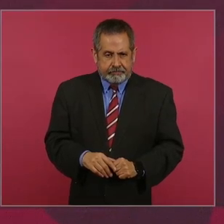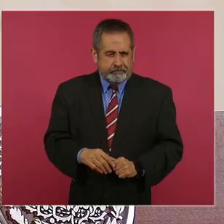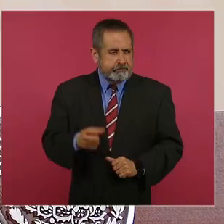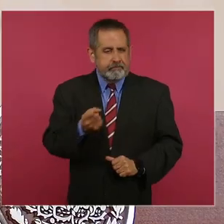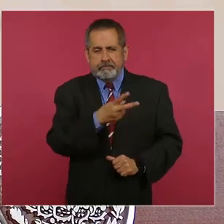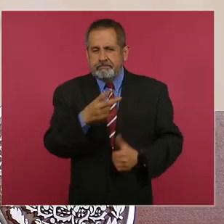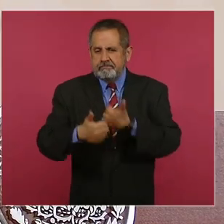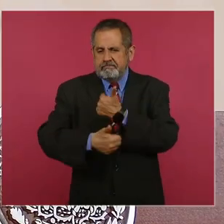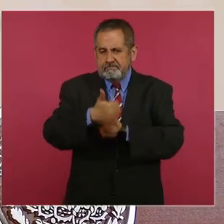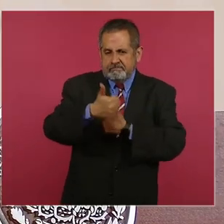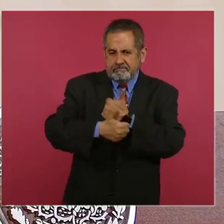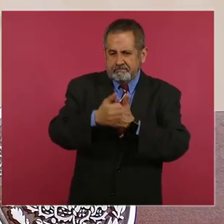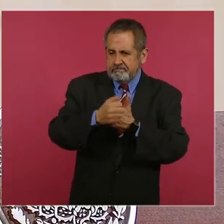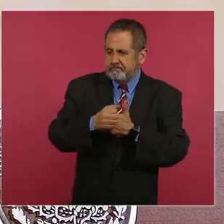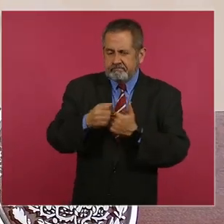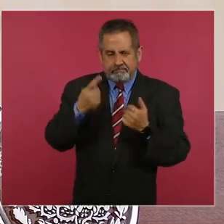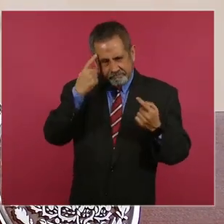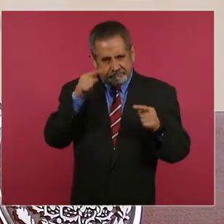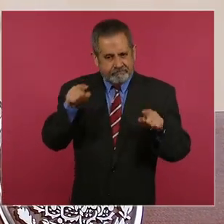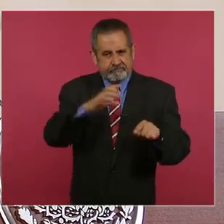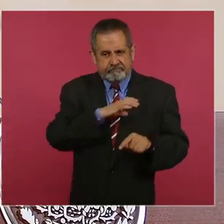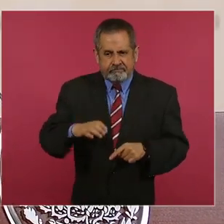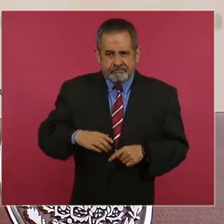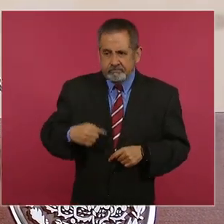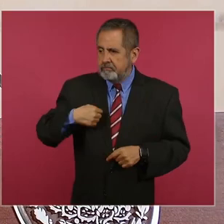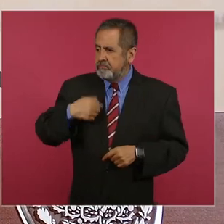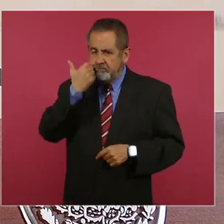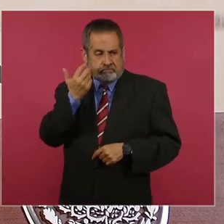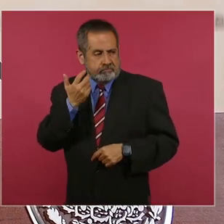competencia hay otros que quieren